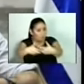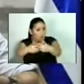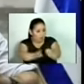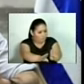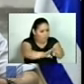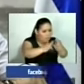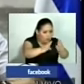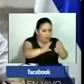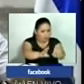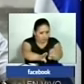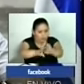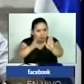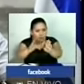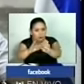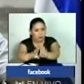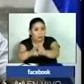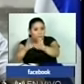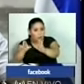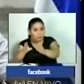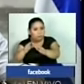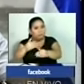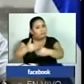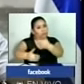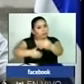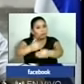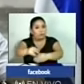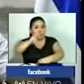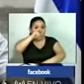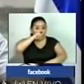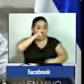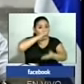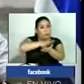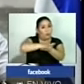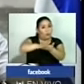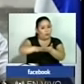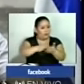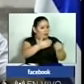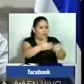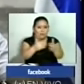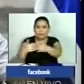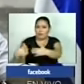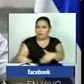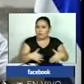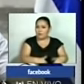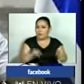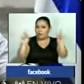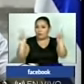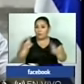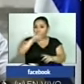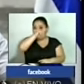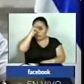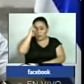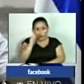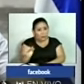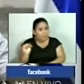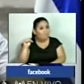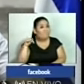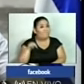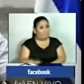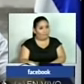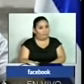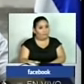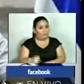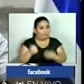de manera paulatina y siguiendo rigurosas medidas sanitarias las diferentes actividades económicas. Pero hoy más que nunca